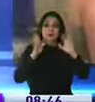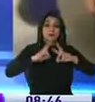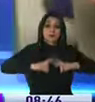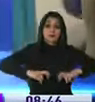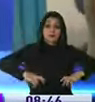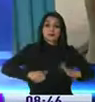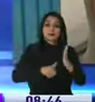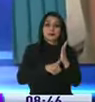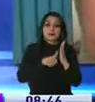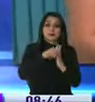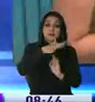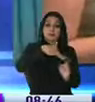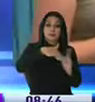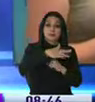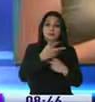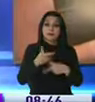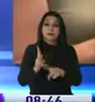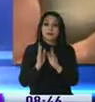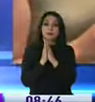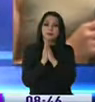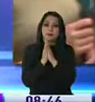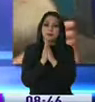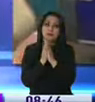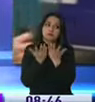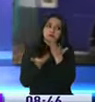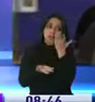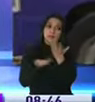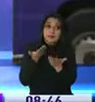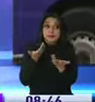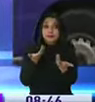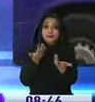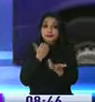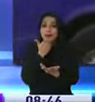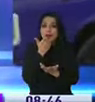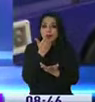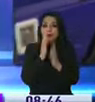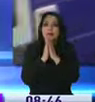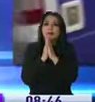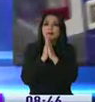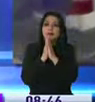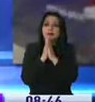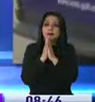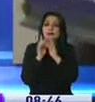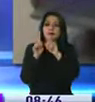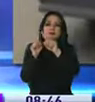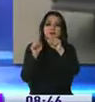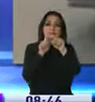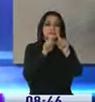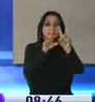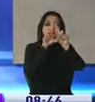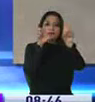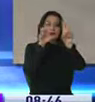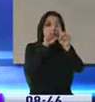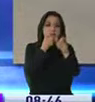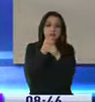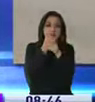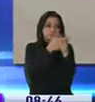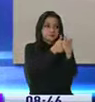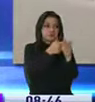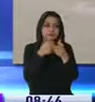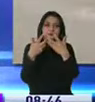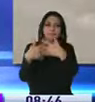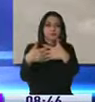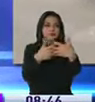y el solicitar otras determinantes más de algunas otras empresas que se encuentran aledañas